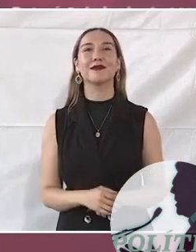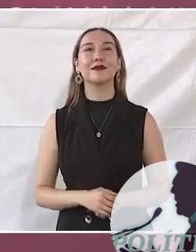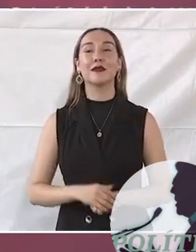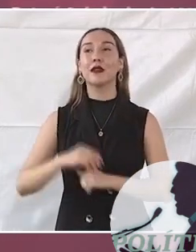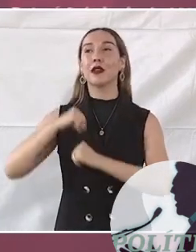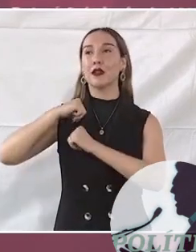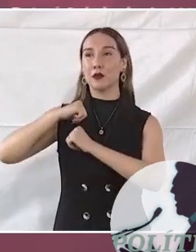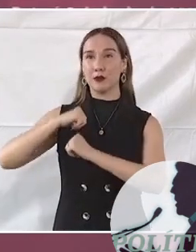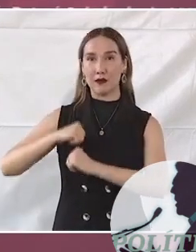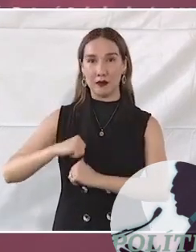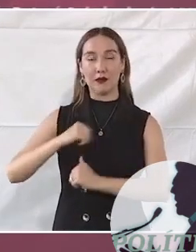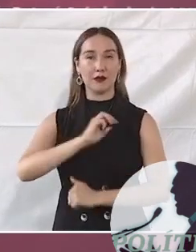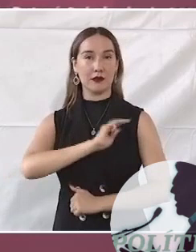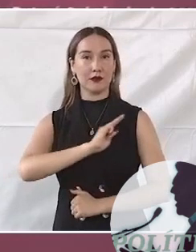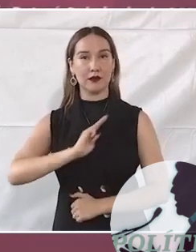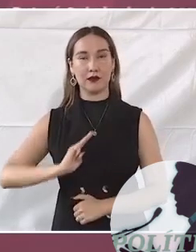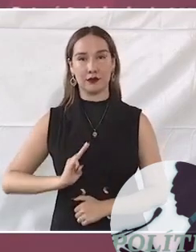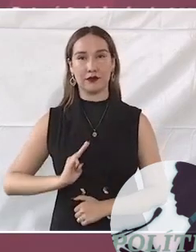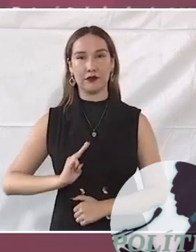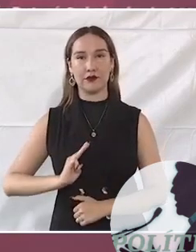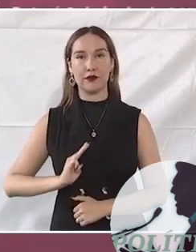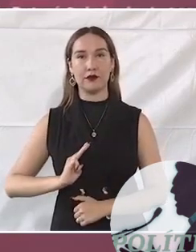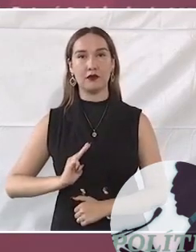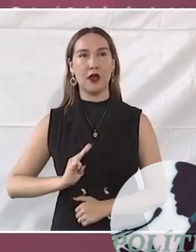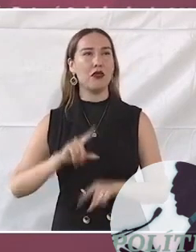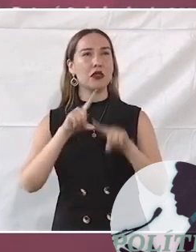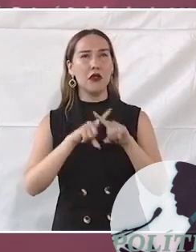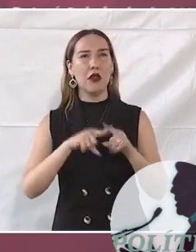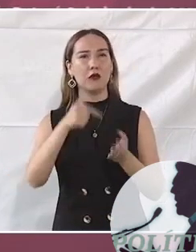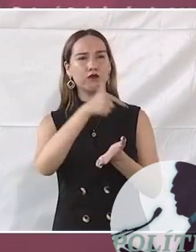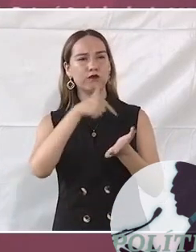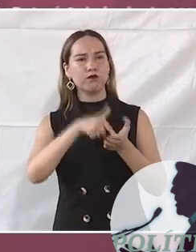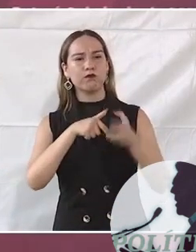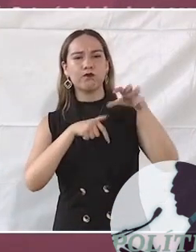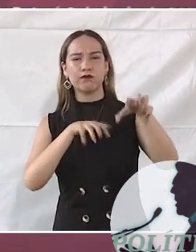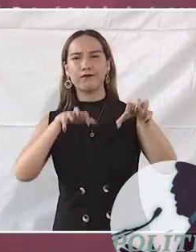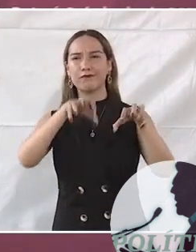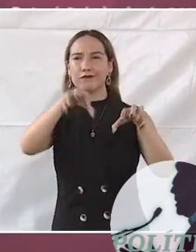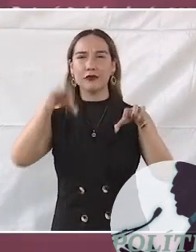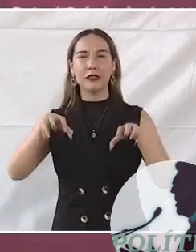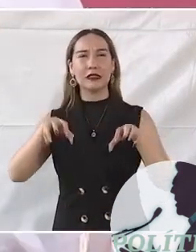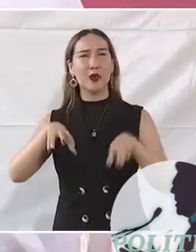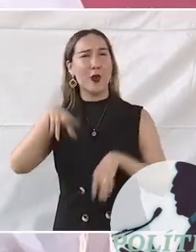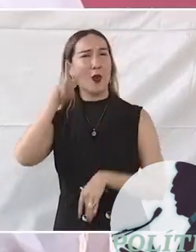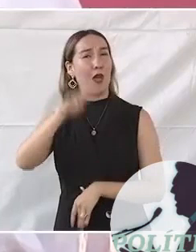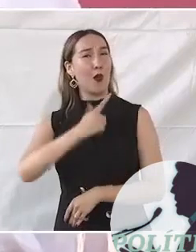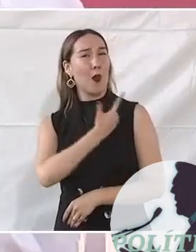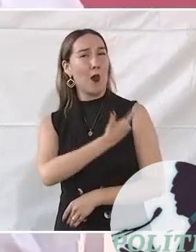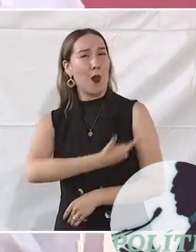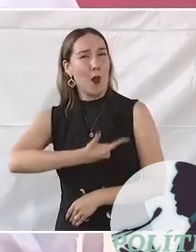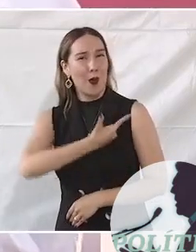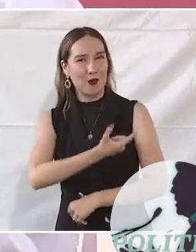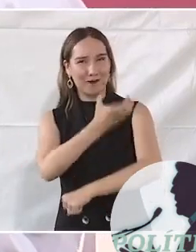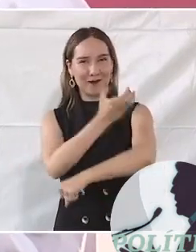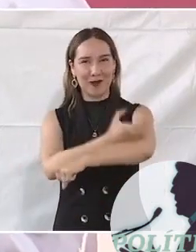autoridades municipales, ejidales, me da mucho gusto estar con ustedes